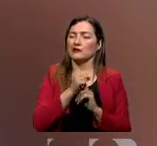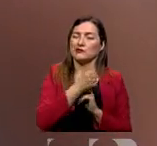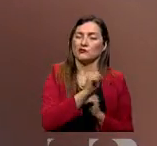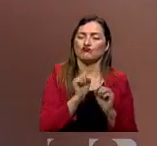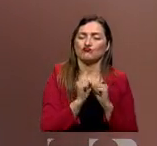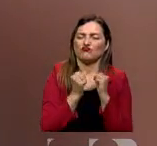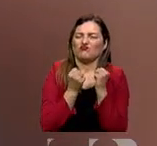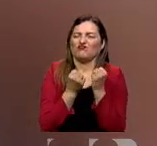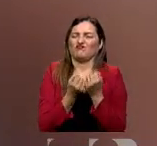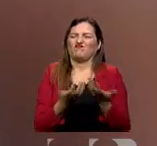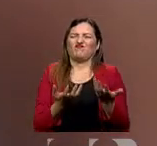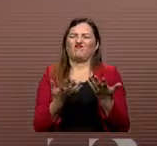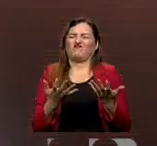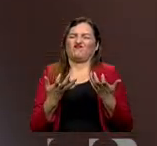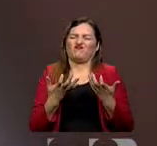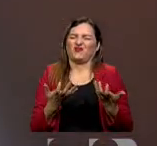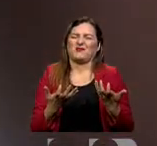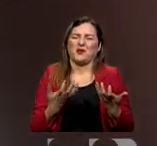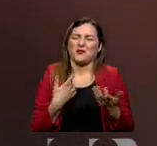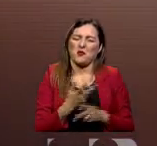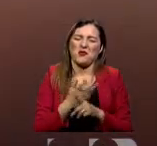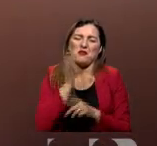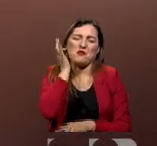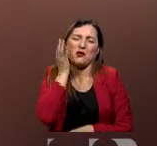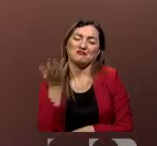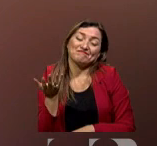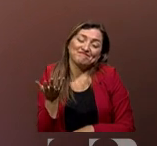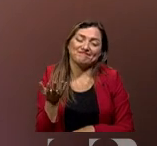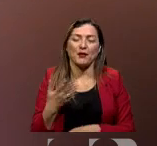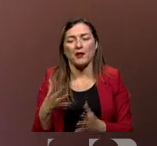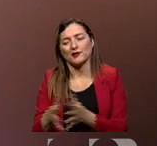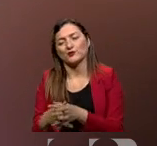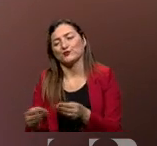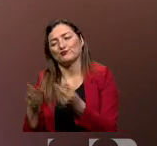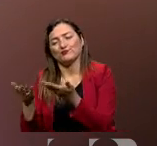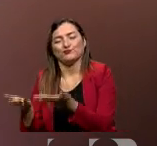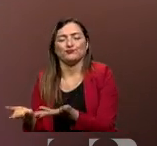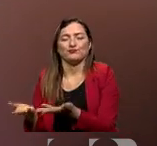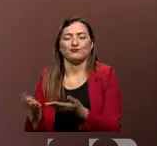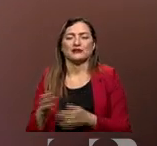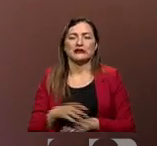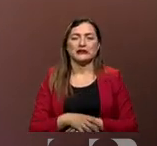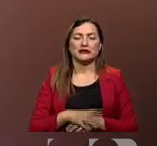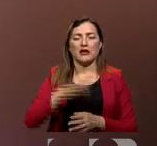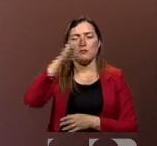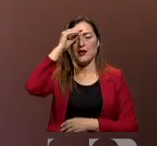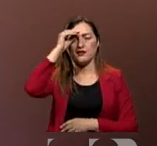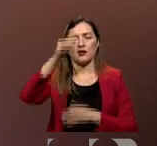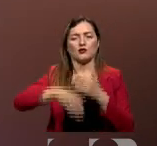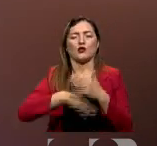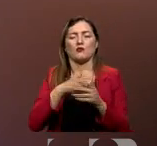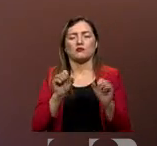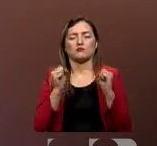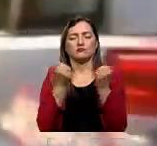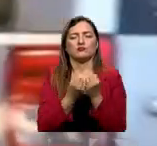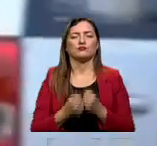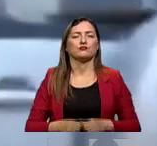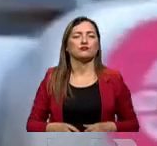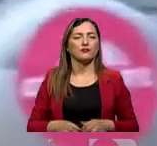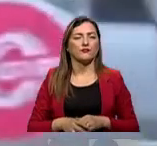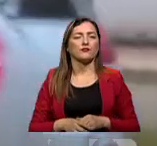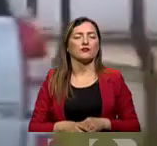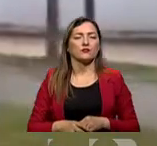situaciones sociales indeseables una opción válida para las mujeres una lección dolorosa para el resto de la sociedad